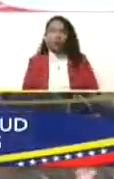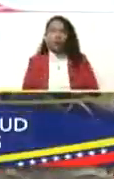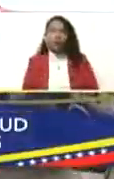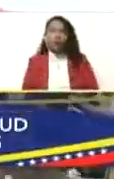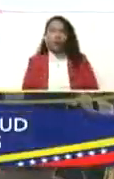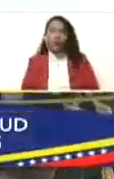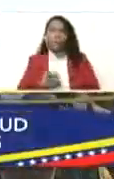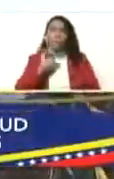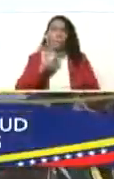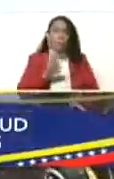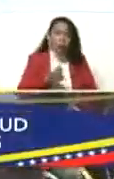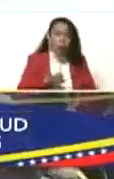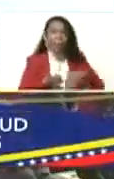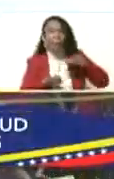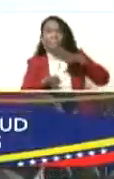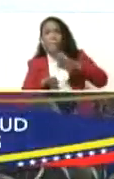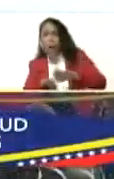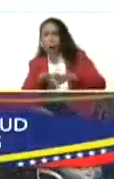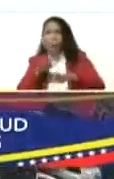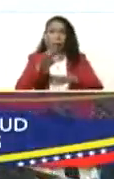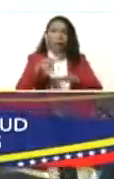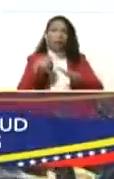Paso a paso, poco a poco.